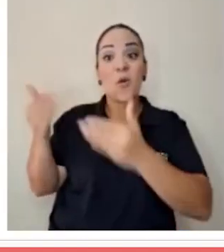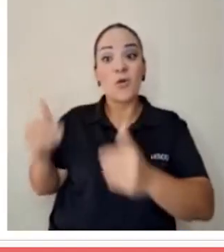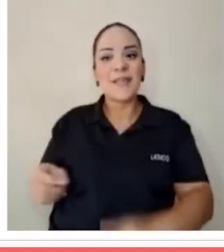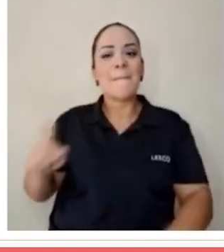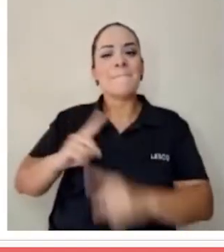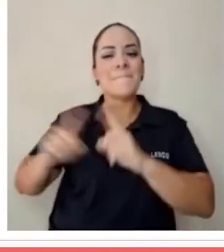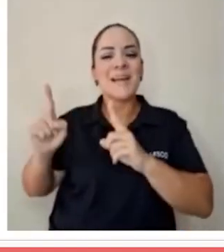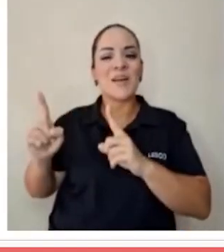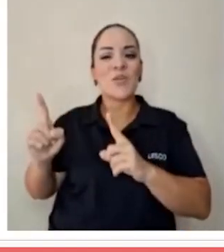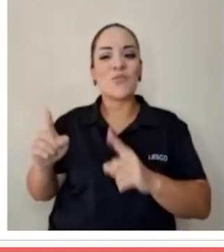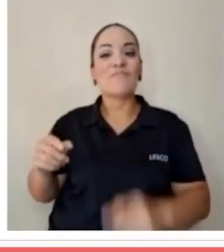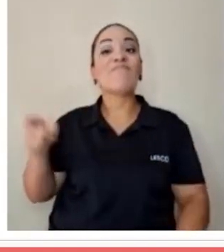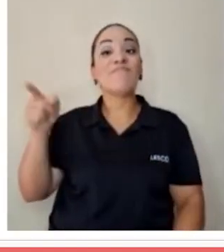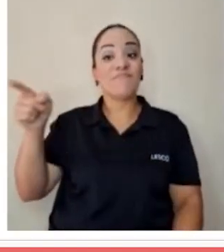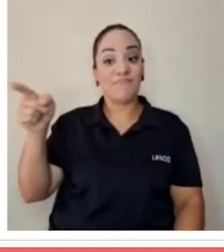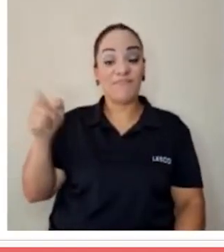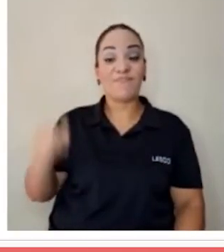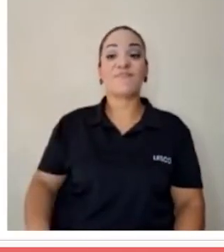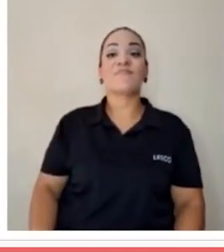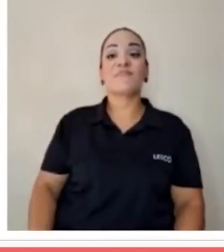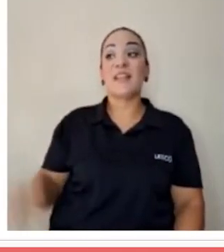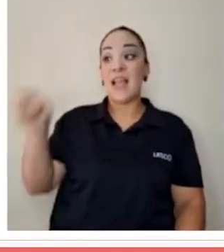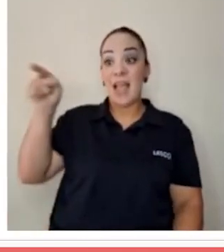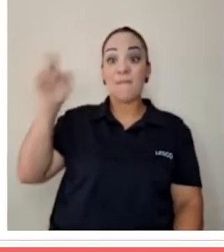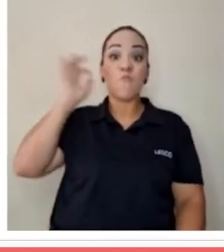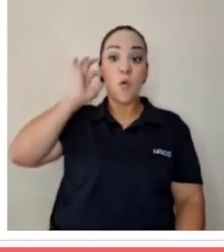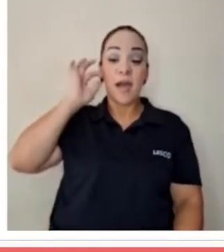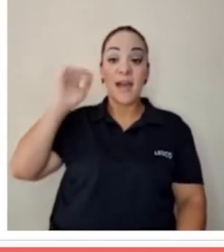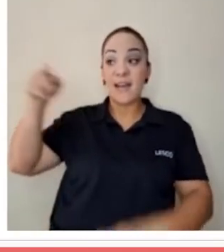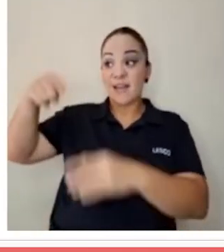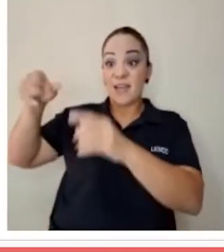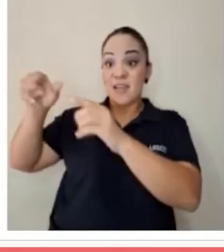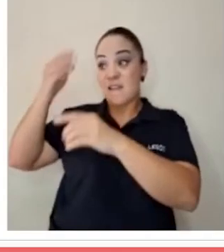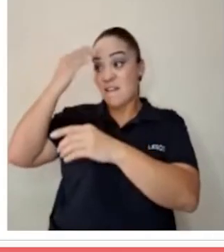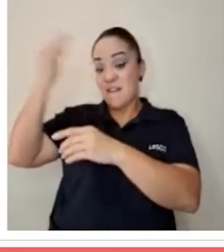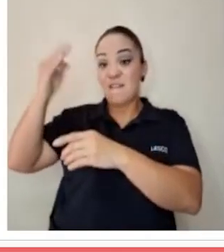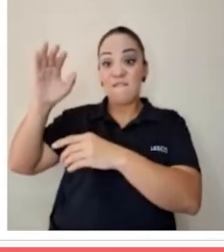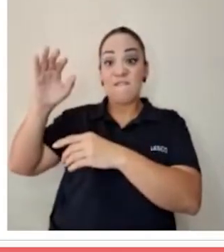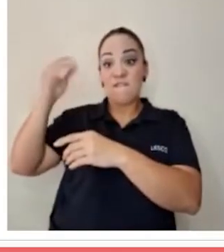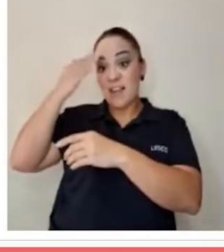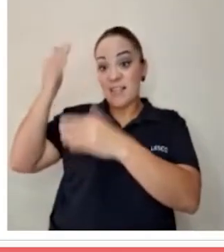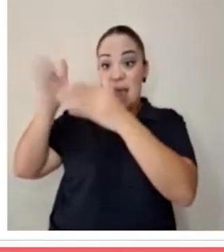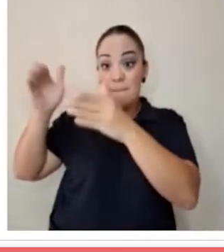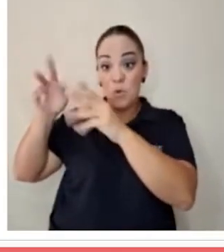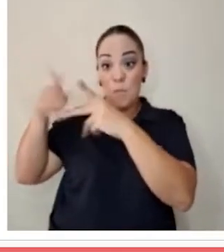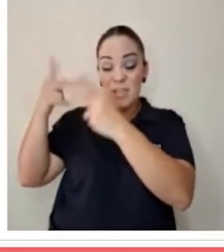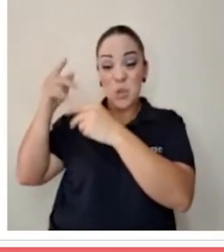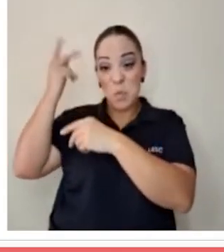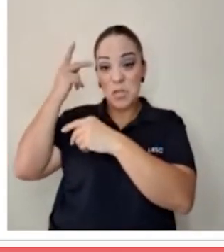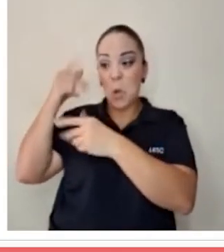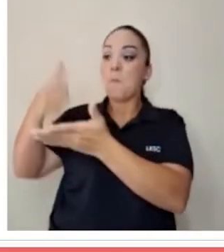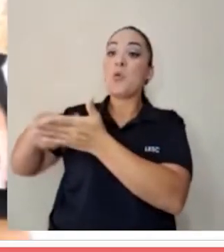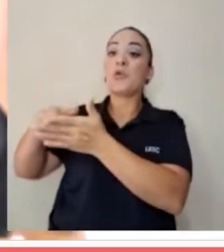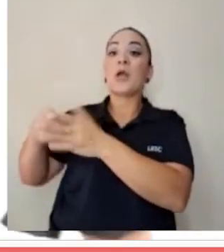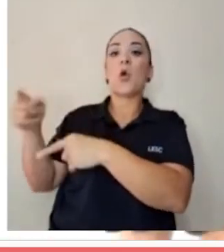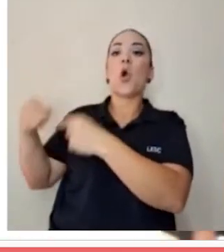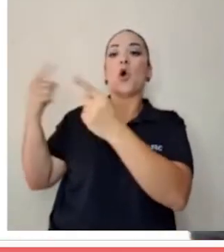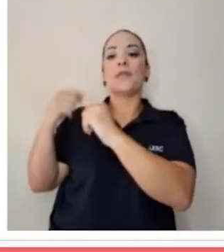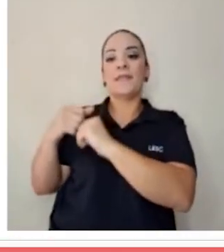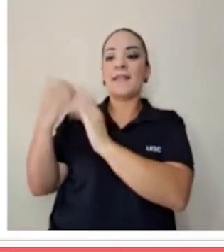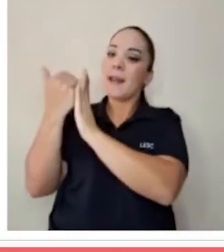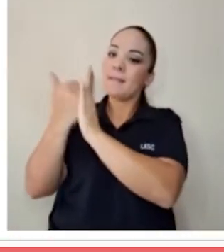de votar votaron en contra de medidas para evitar que estos